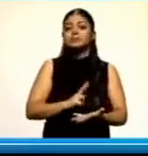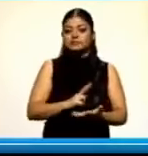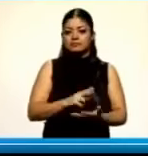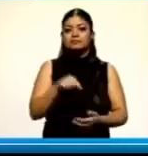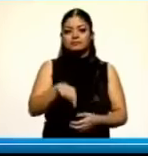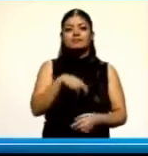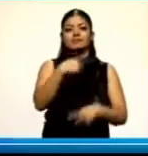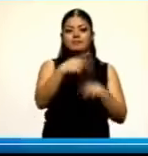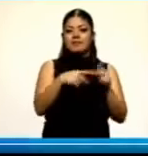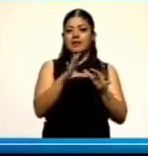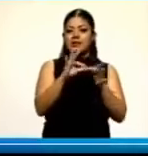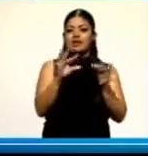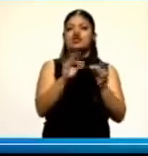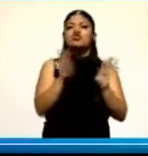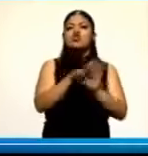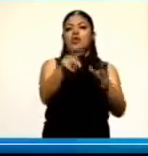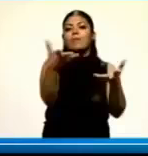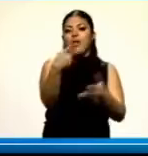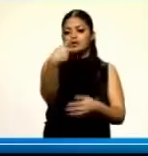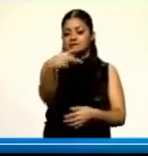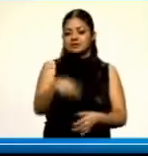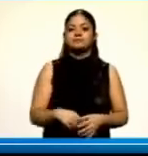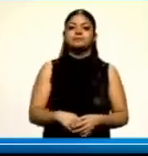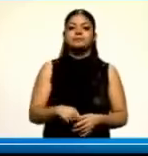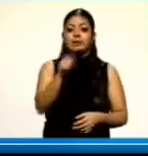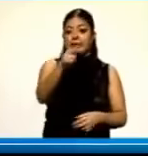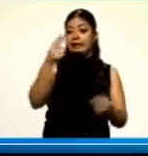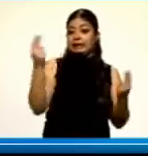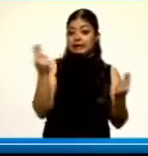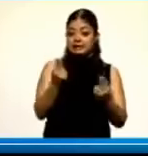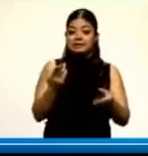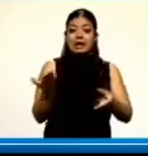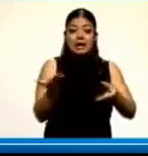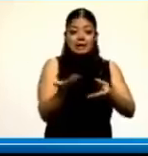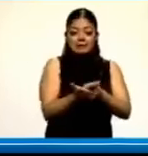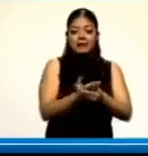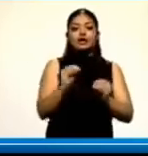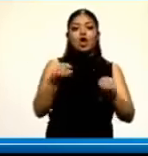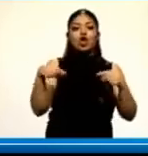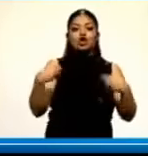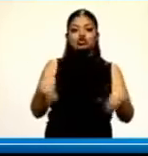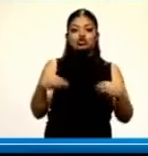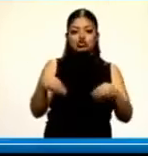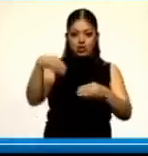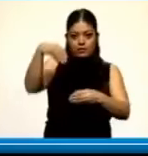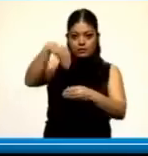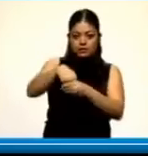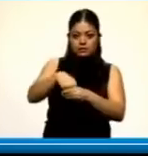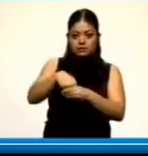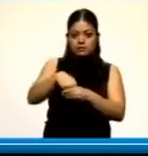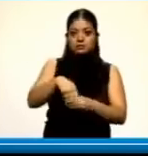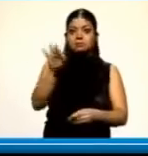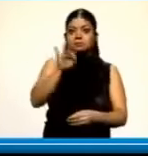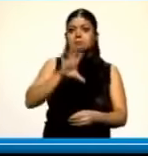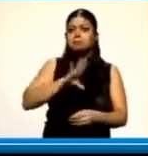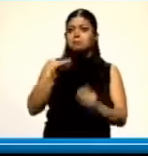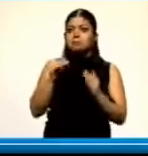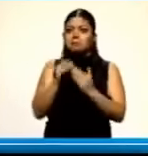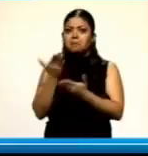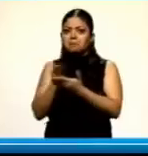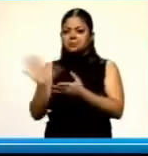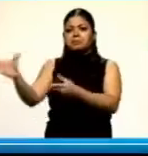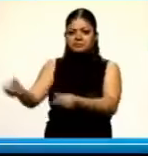a hacer la tuya. Necesitarás un folder o sobre. Es mejor si reciclas uno que ya tengas